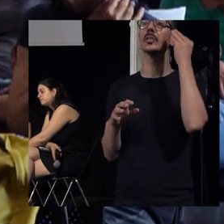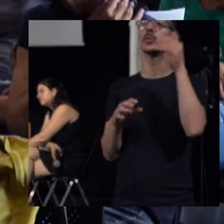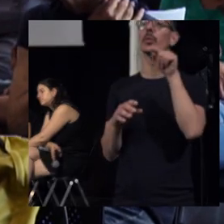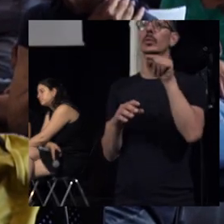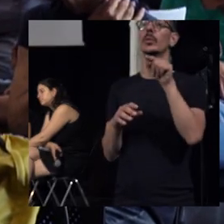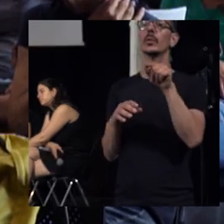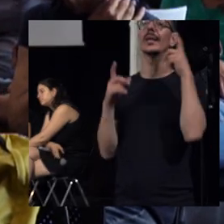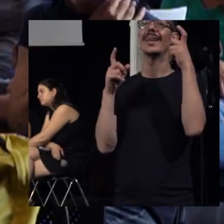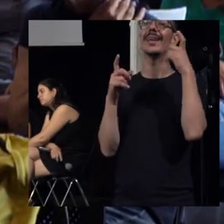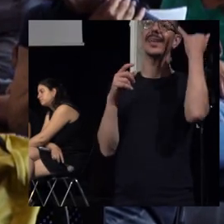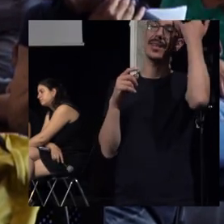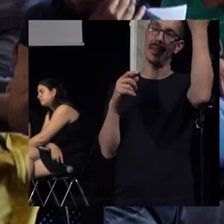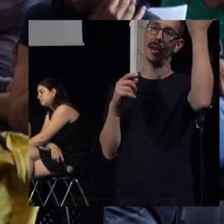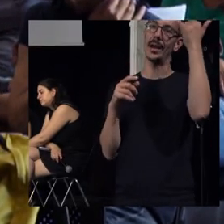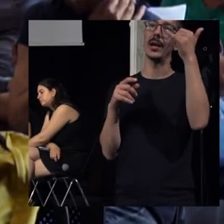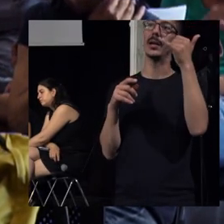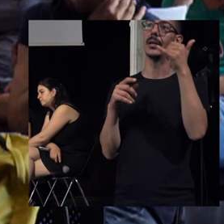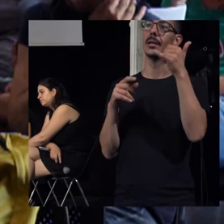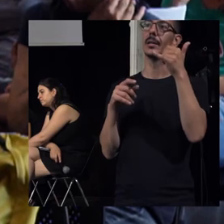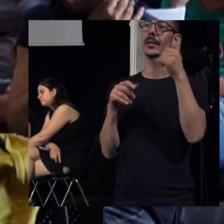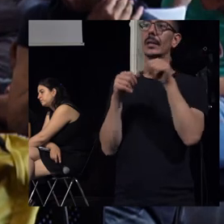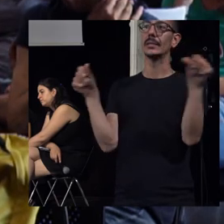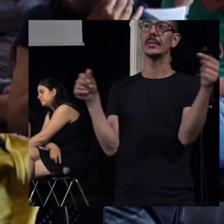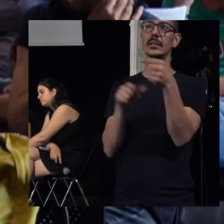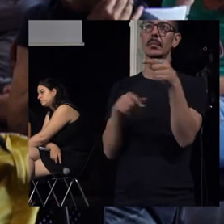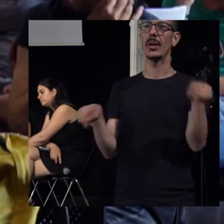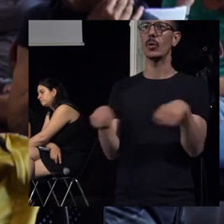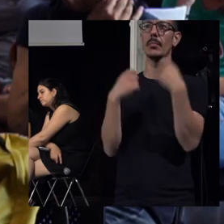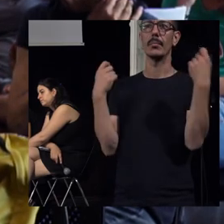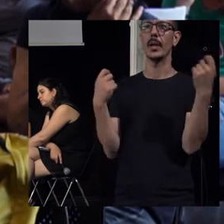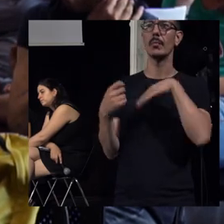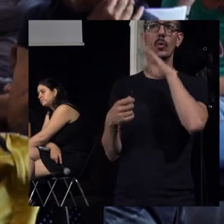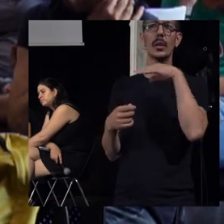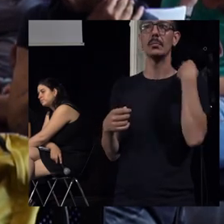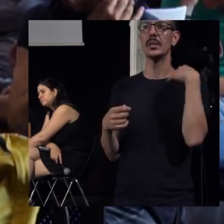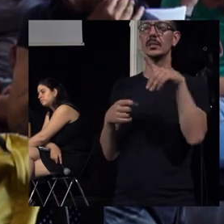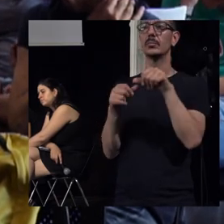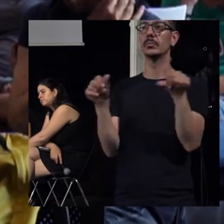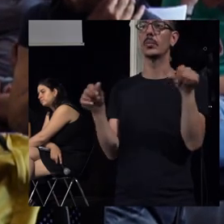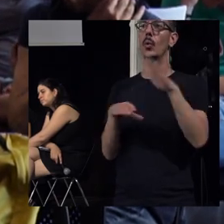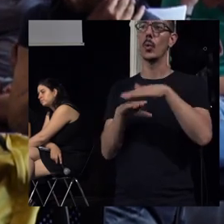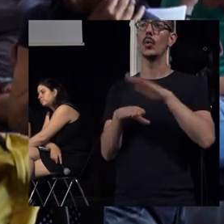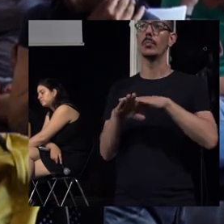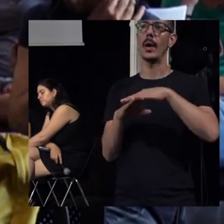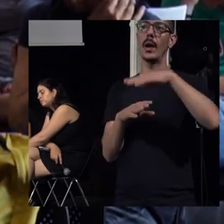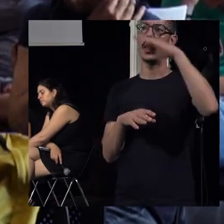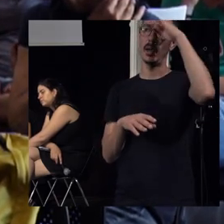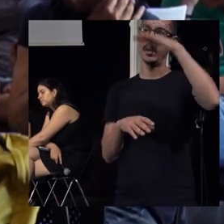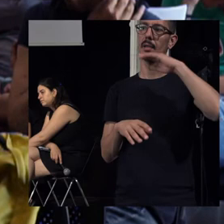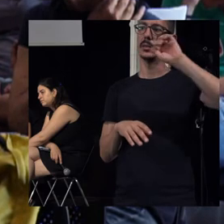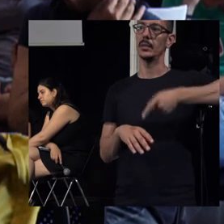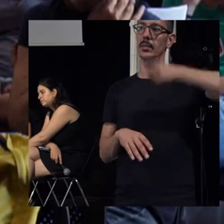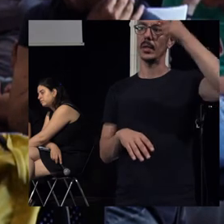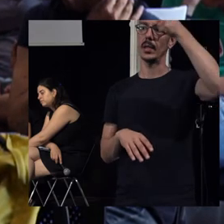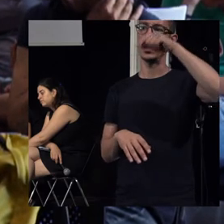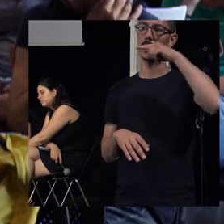intentar romper ese estigma tan brutal que genera el heteropatriarcado con el tema de la puta, que